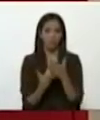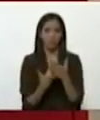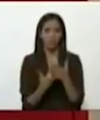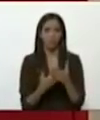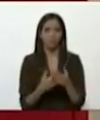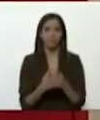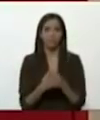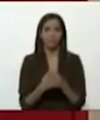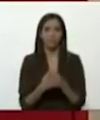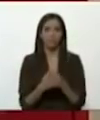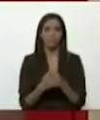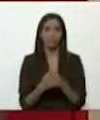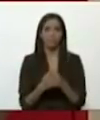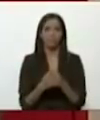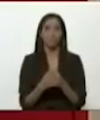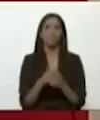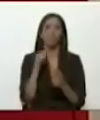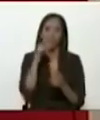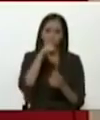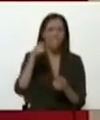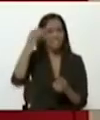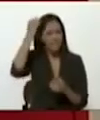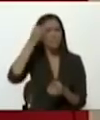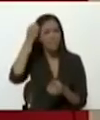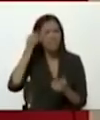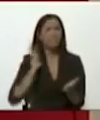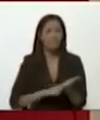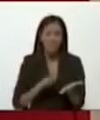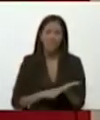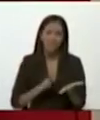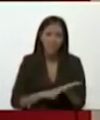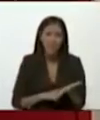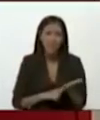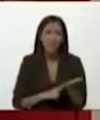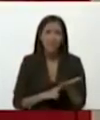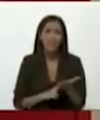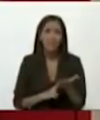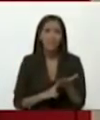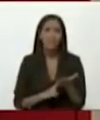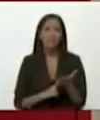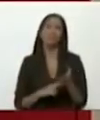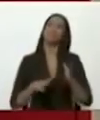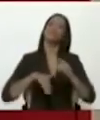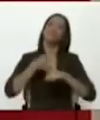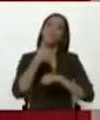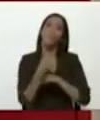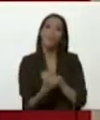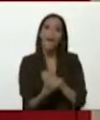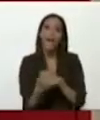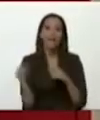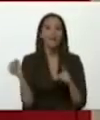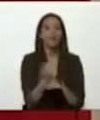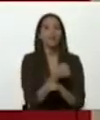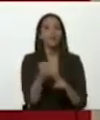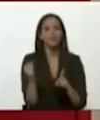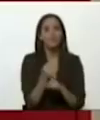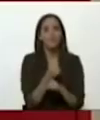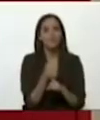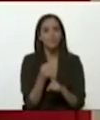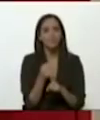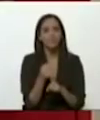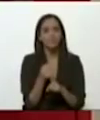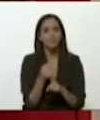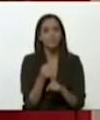¿sí? Allá. ¿Ustedes creen de verdad que en su plan golpista,